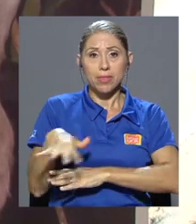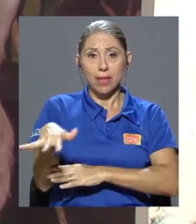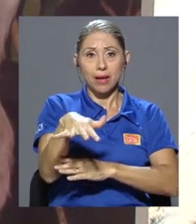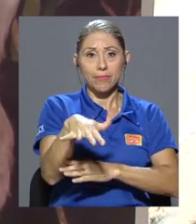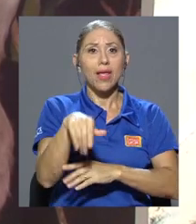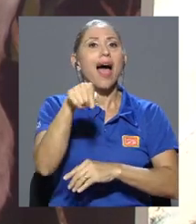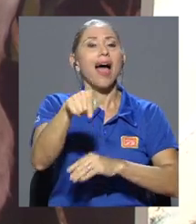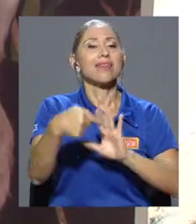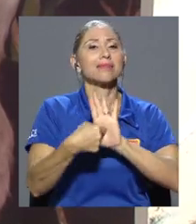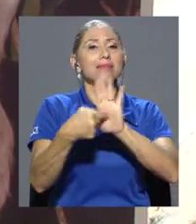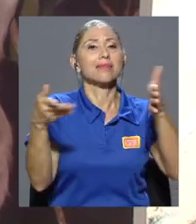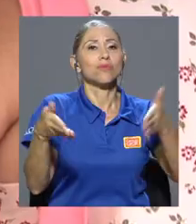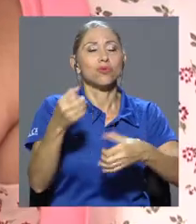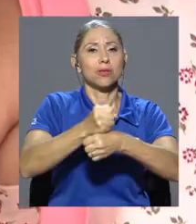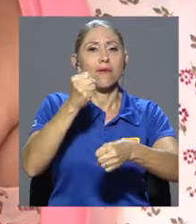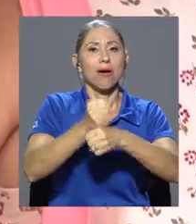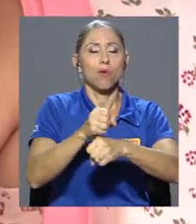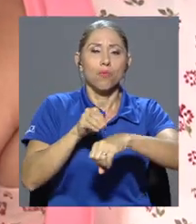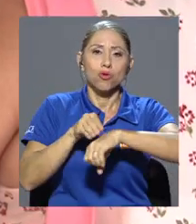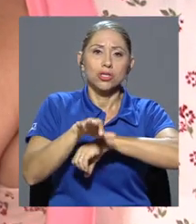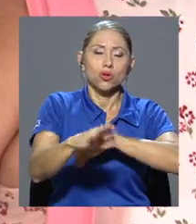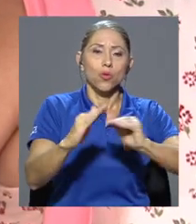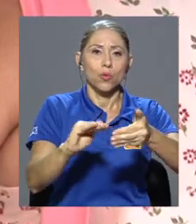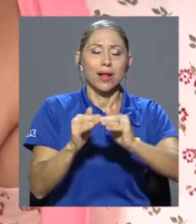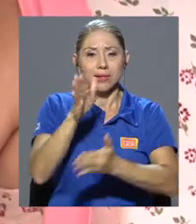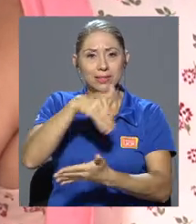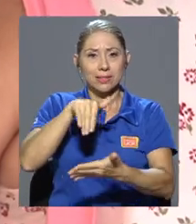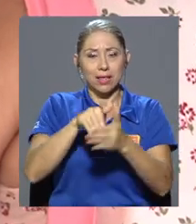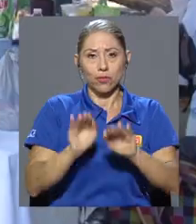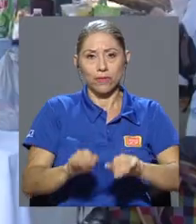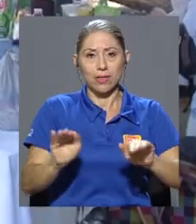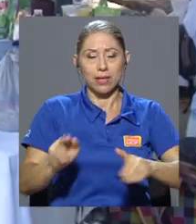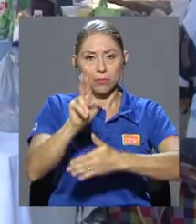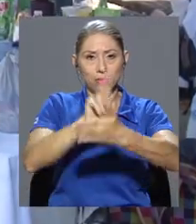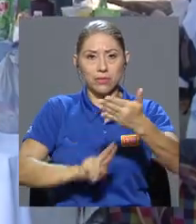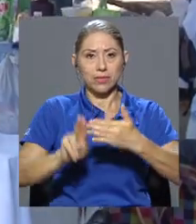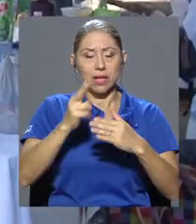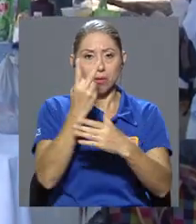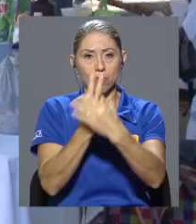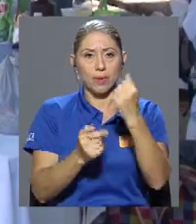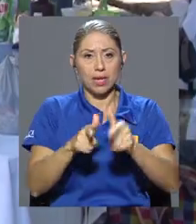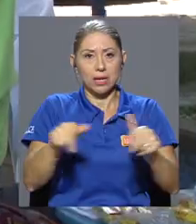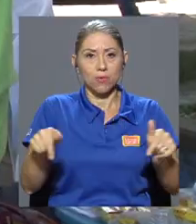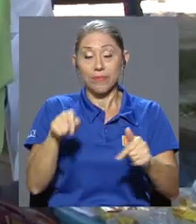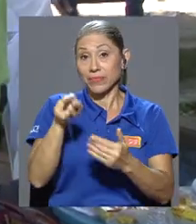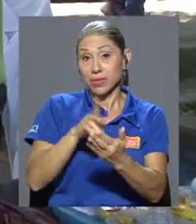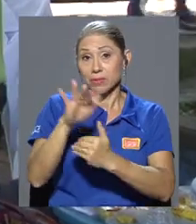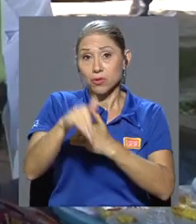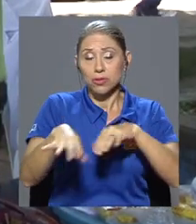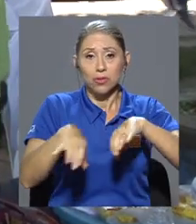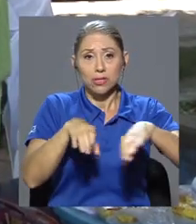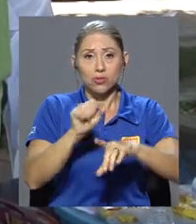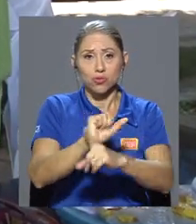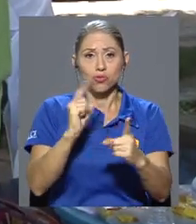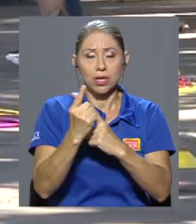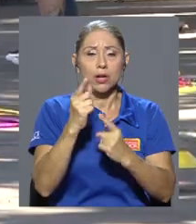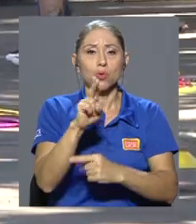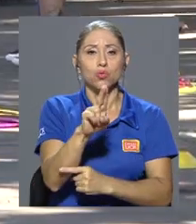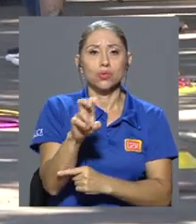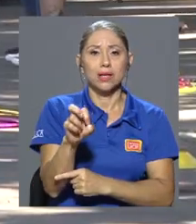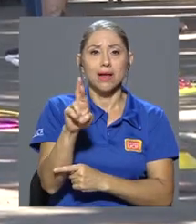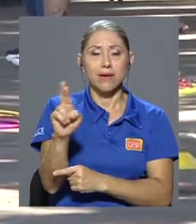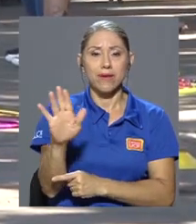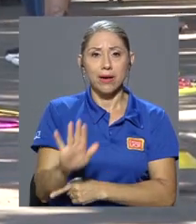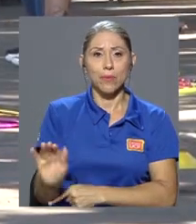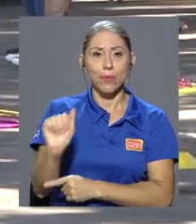feria se expuso el trabajo y proyección comunal del centro infantil universitario bilingüe este es un proyecto de acción social de la universidad de costa rica